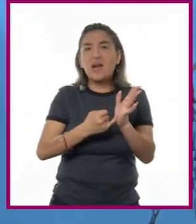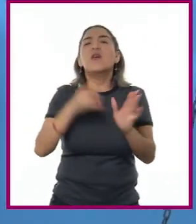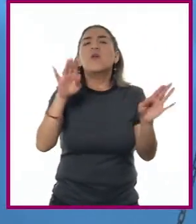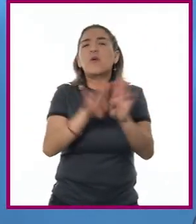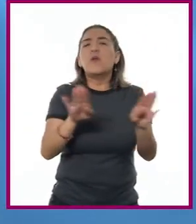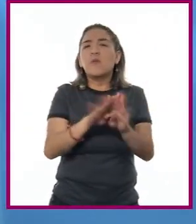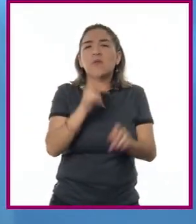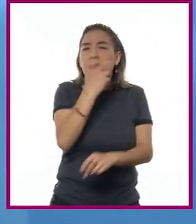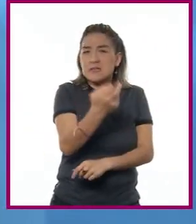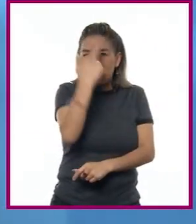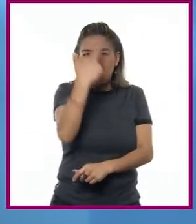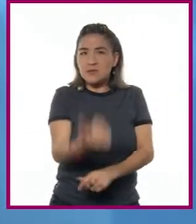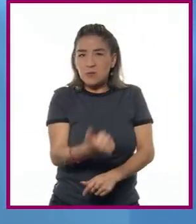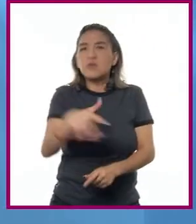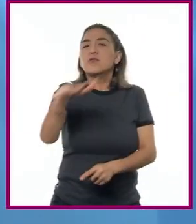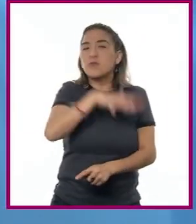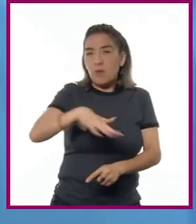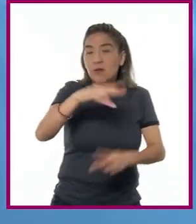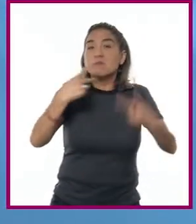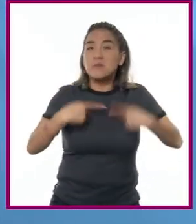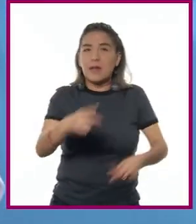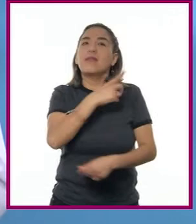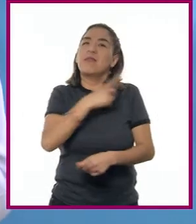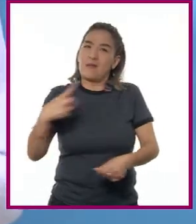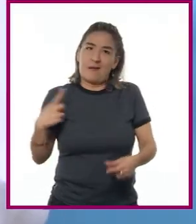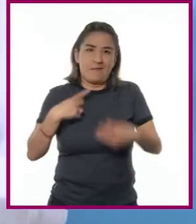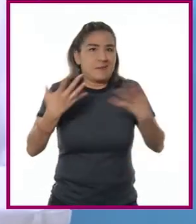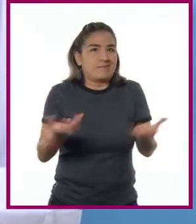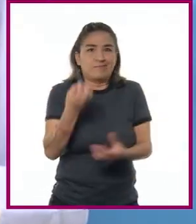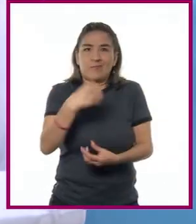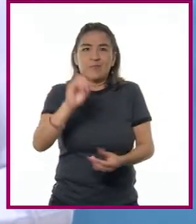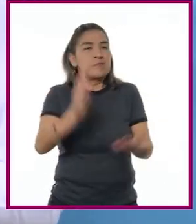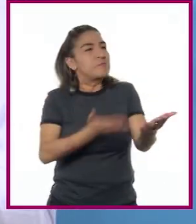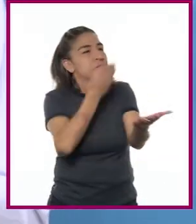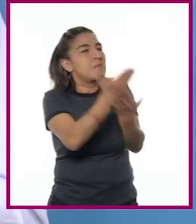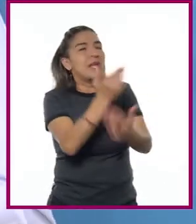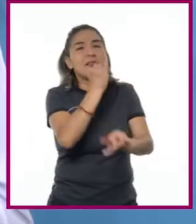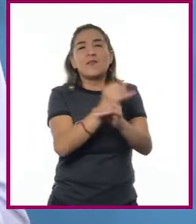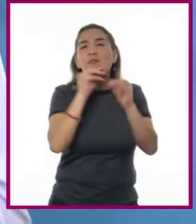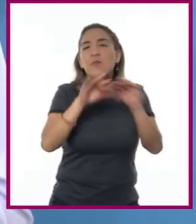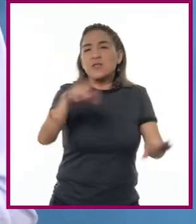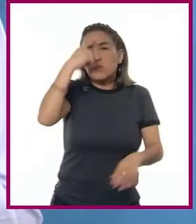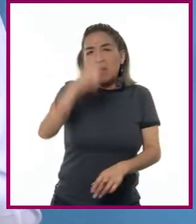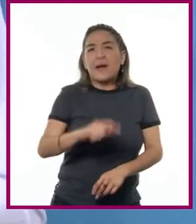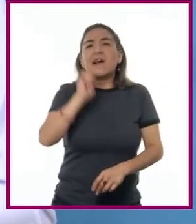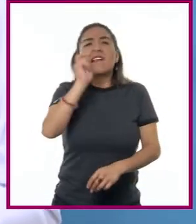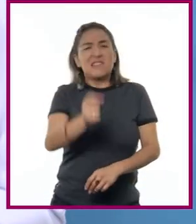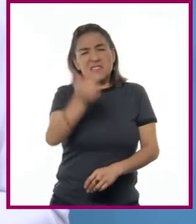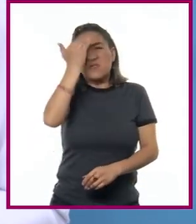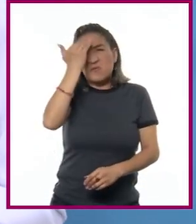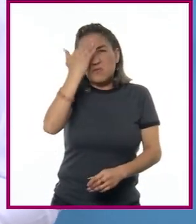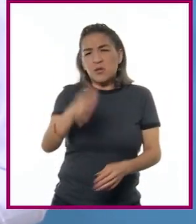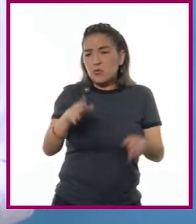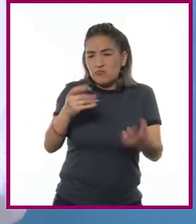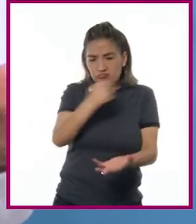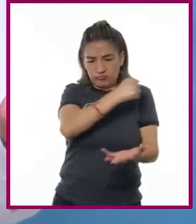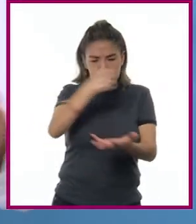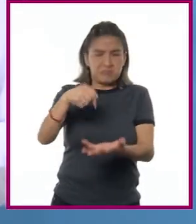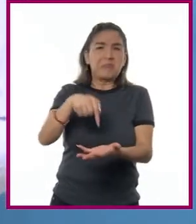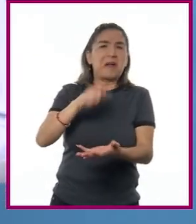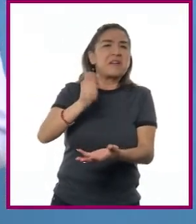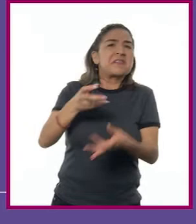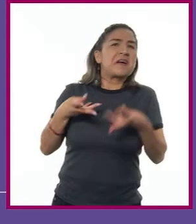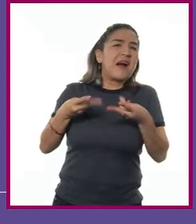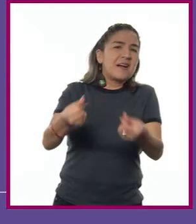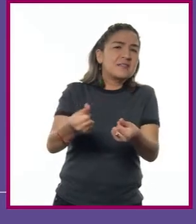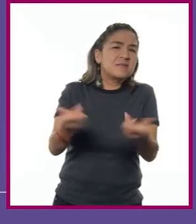impuestos, la ciudadanía debe acceder a la información para conocer en qué se está gastando ese dinero.